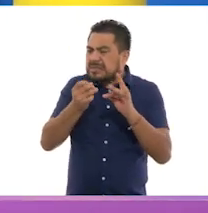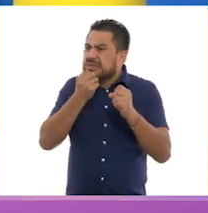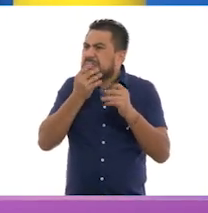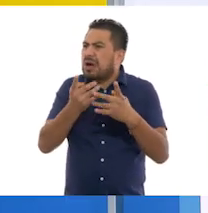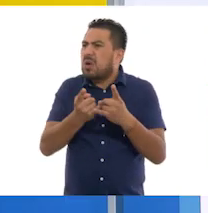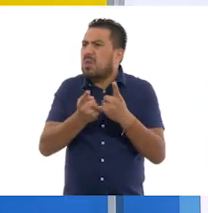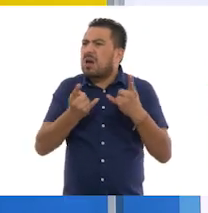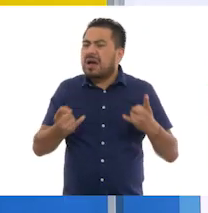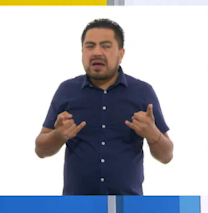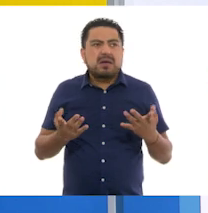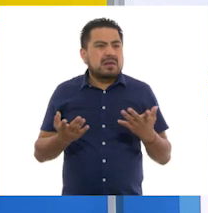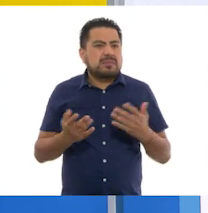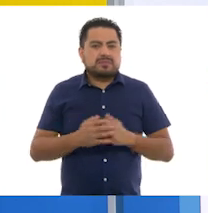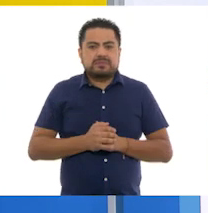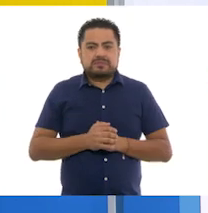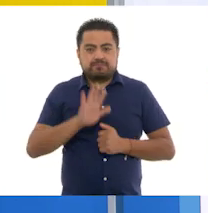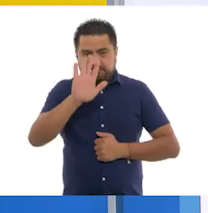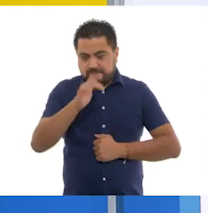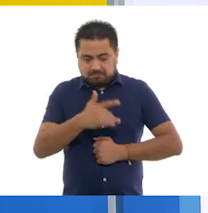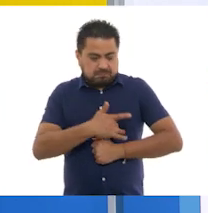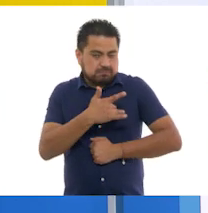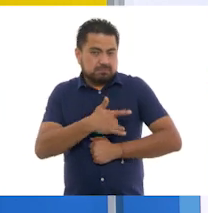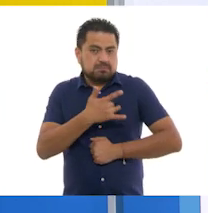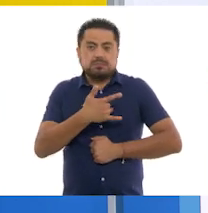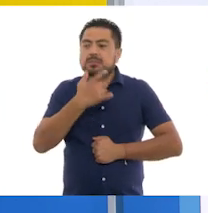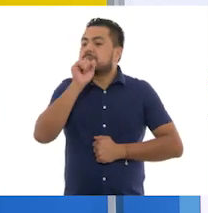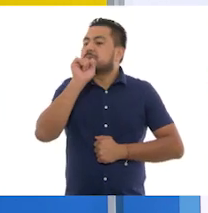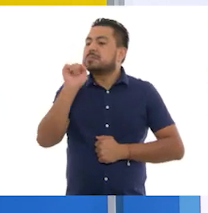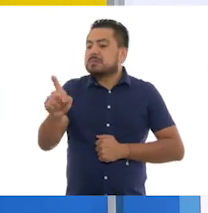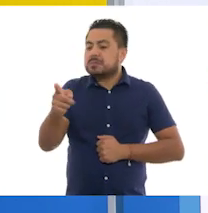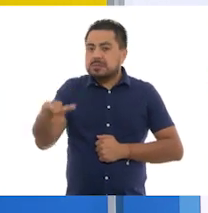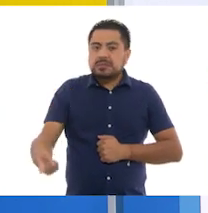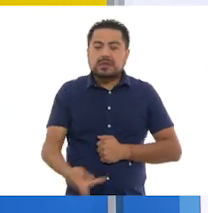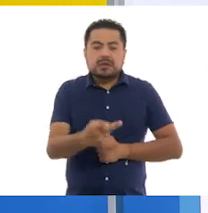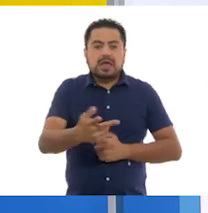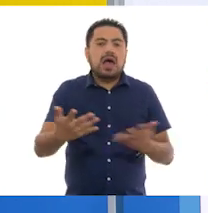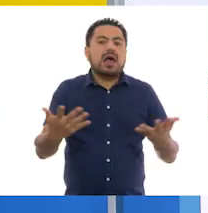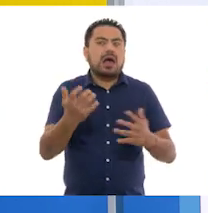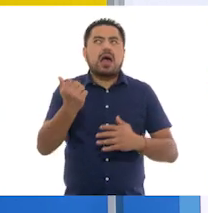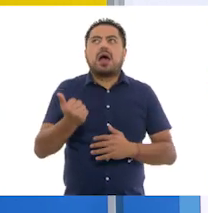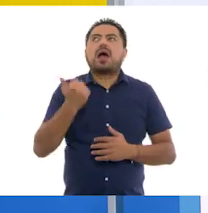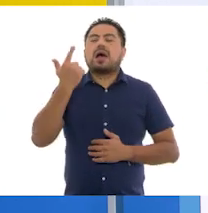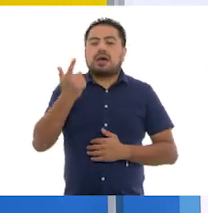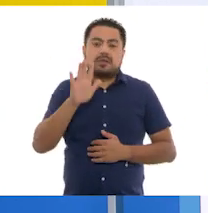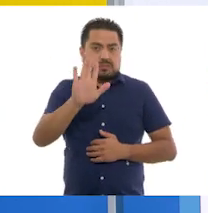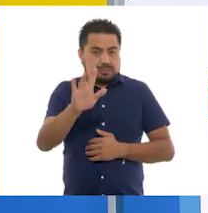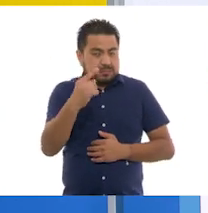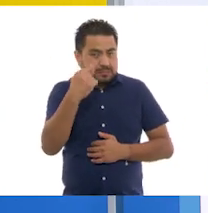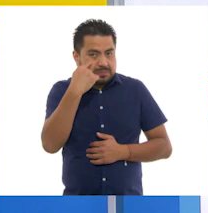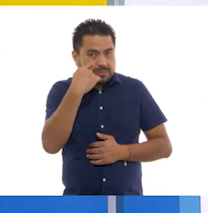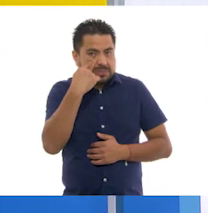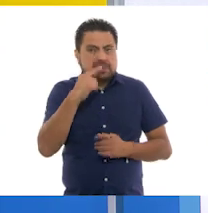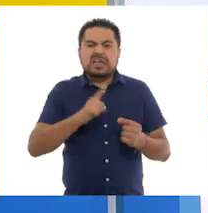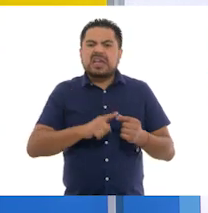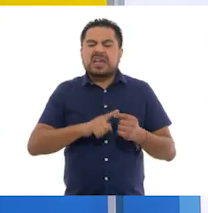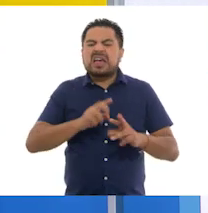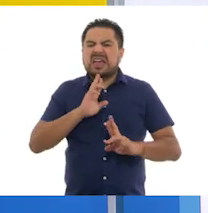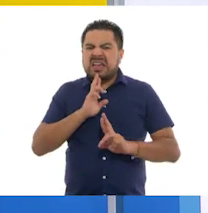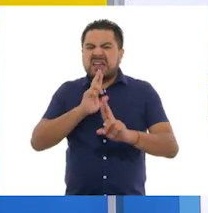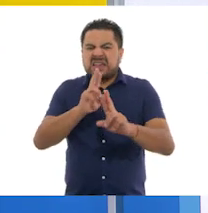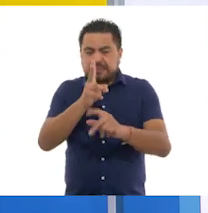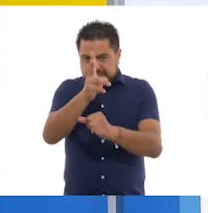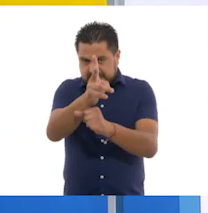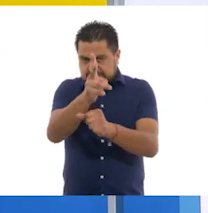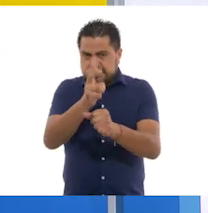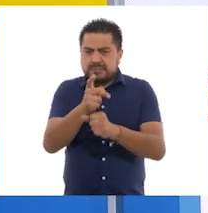increíble. Me parece que esa misma pregunta ya le hizo alguien, Raulito. Y miren nada más quién la respondió. Los